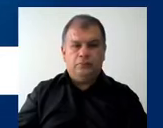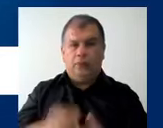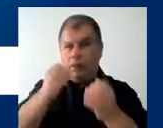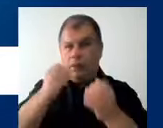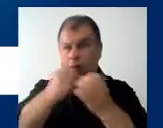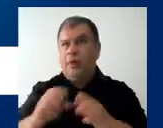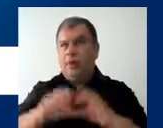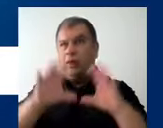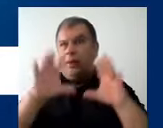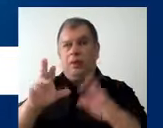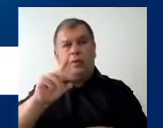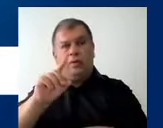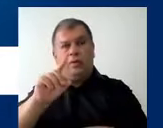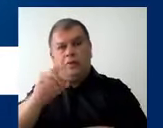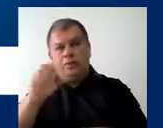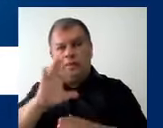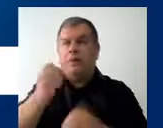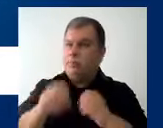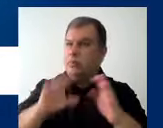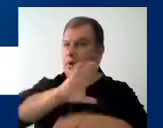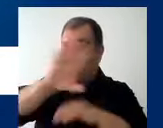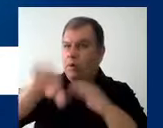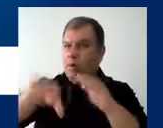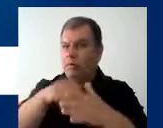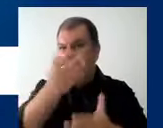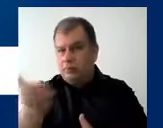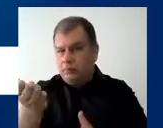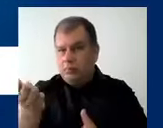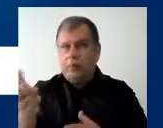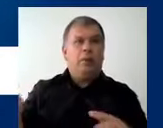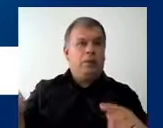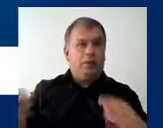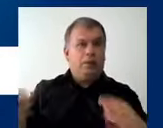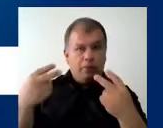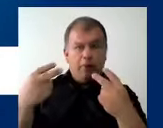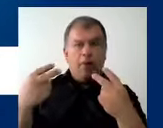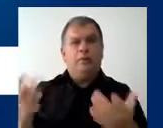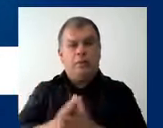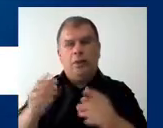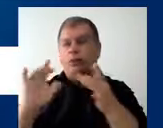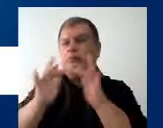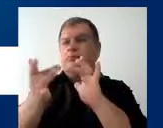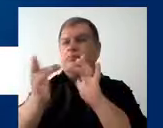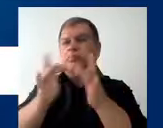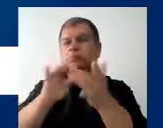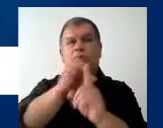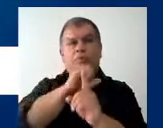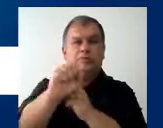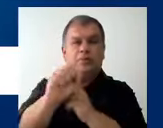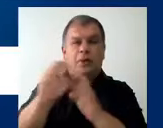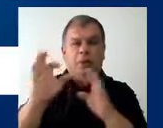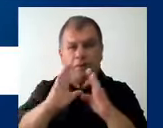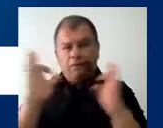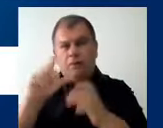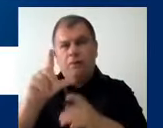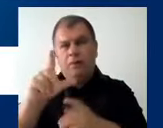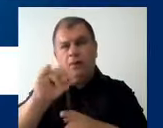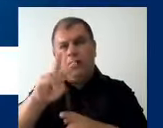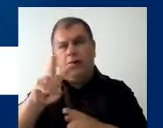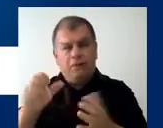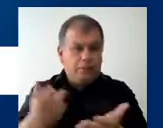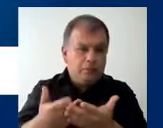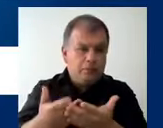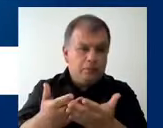Buenos días, Roxana. Buenos días con todos y todas que nos están siguiendo en las redes sociales, en el Facebook Live.